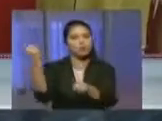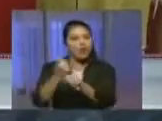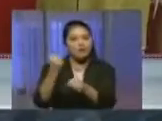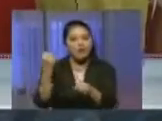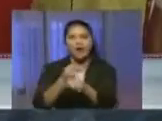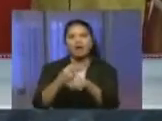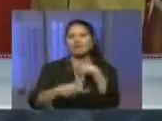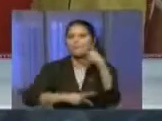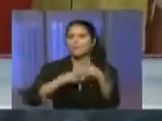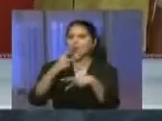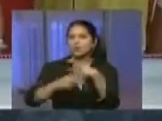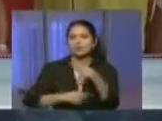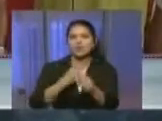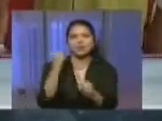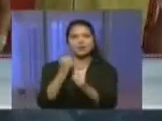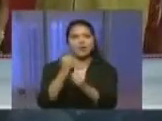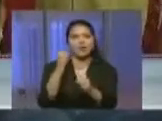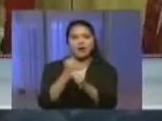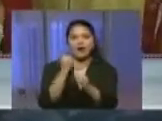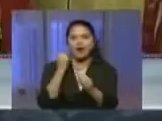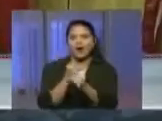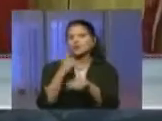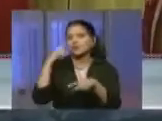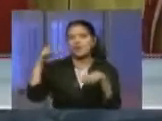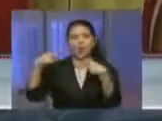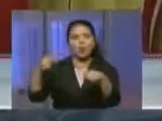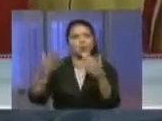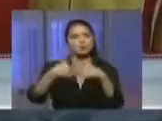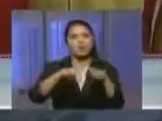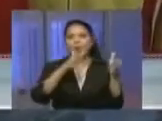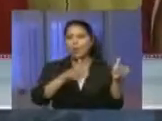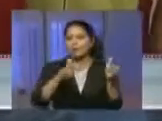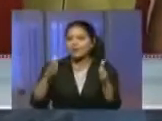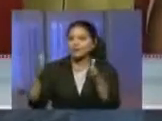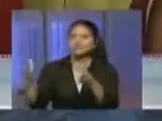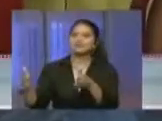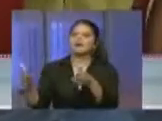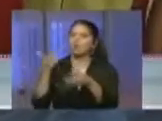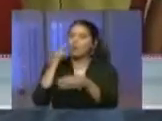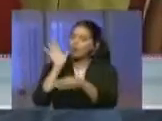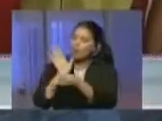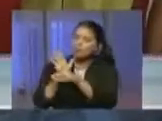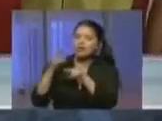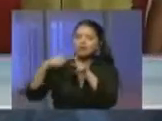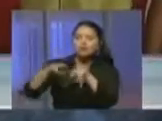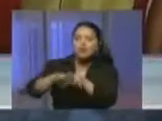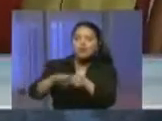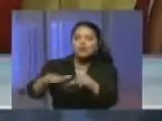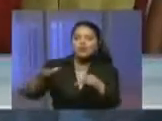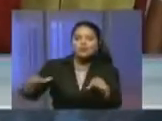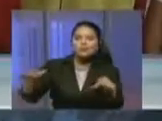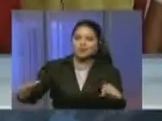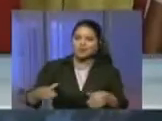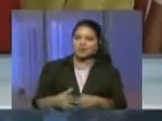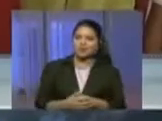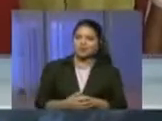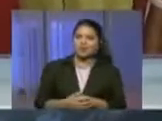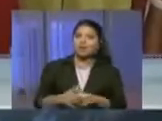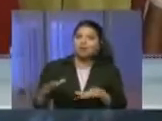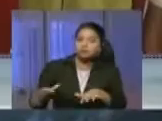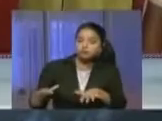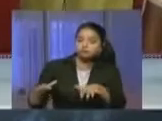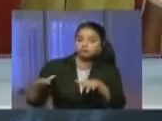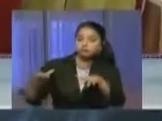produciendo produciendo todos los días organizándose protegiendo esas niñas a esos niños que van creciendo